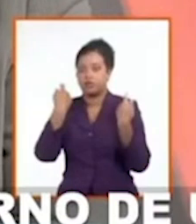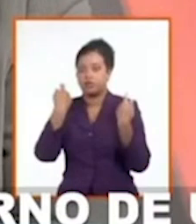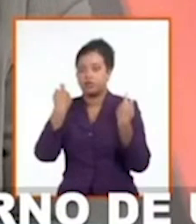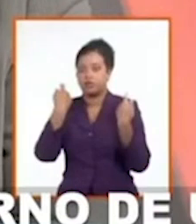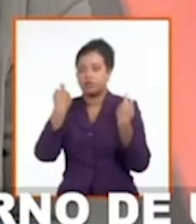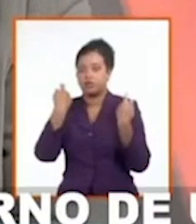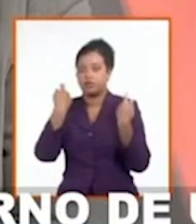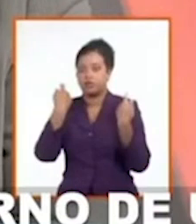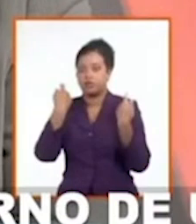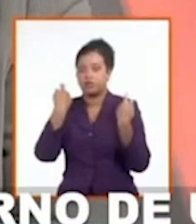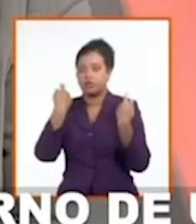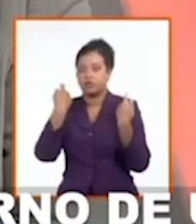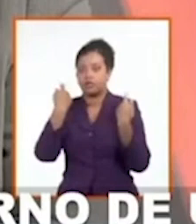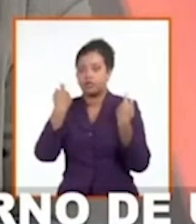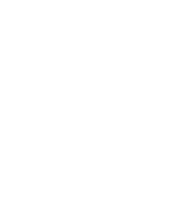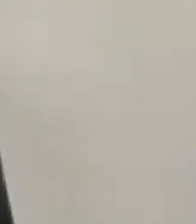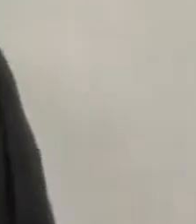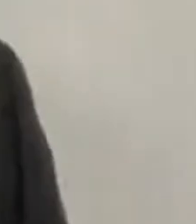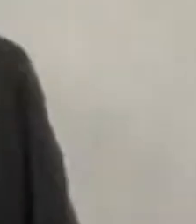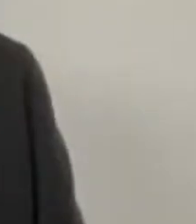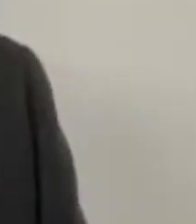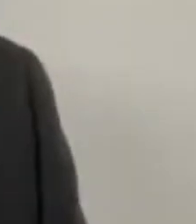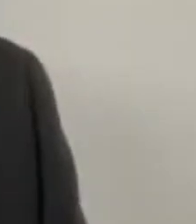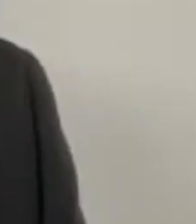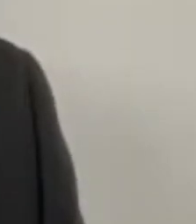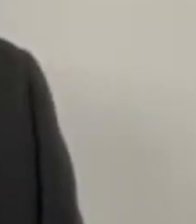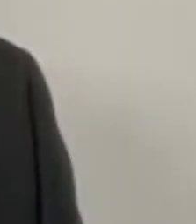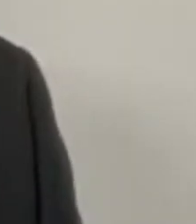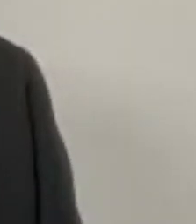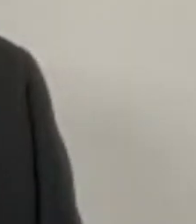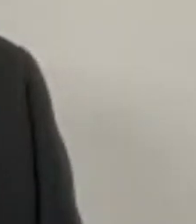son, con sus mentiras, los que promueven la inmigración ilegal.